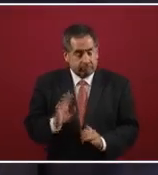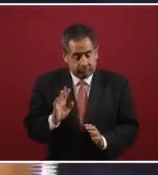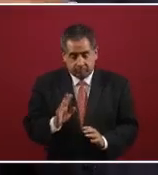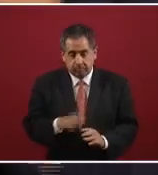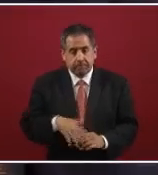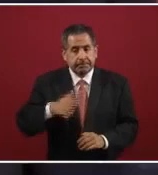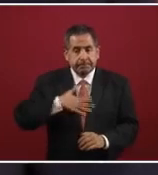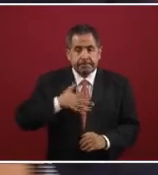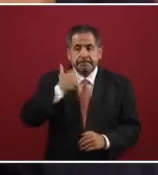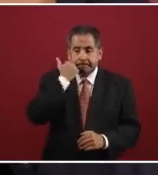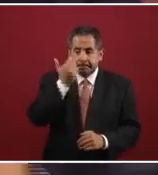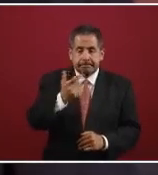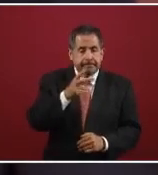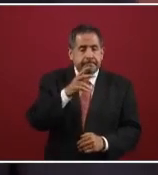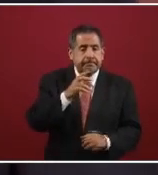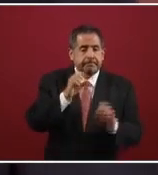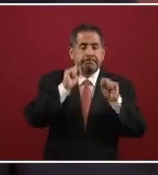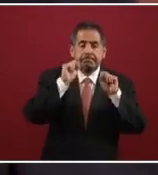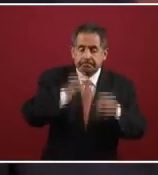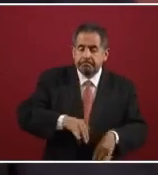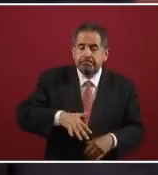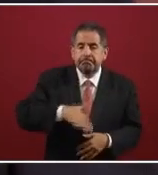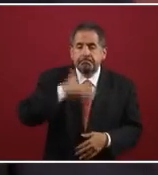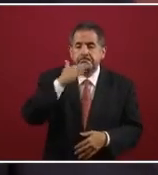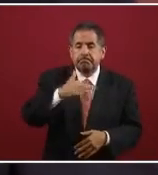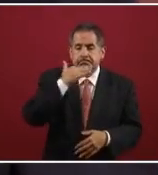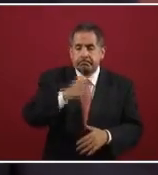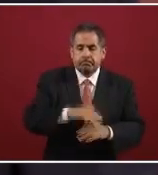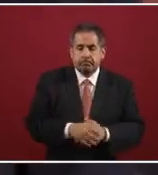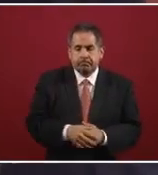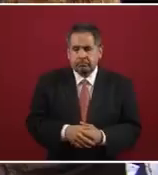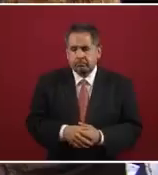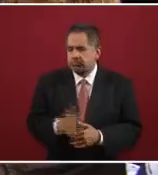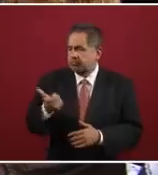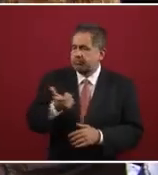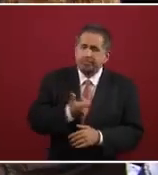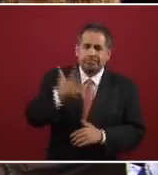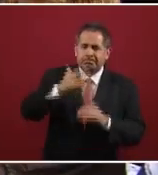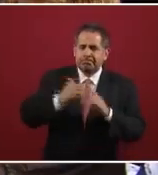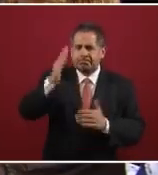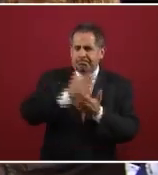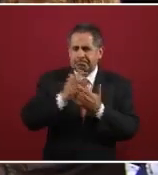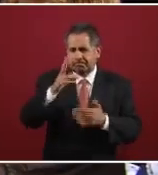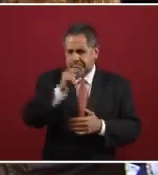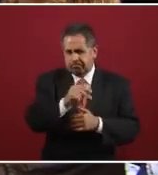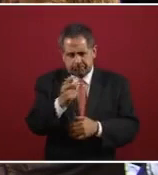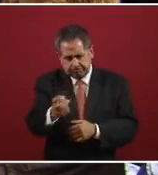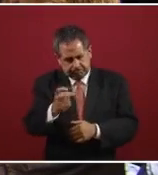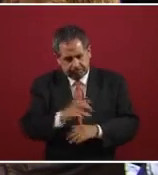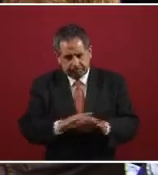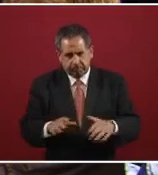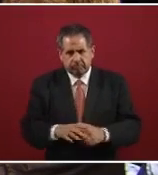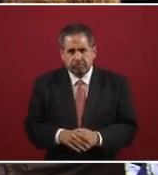queremos es que no haya corrupción ni precios elevados ni precios exagerado así es nos regala su agenda